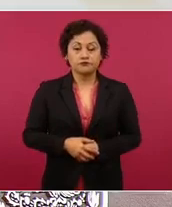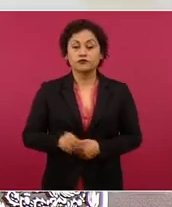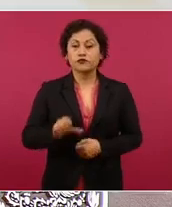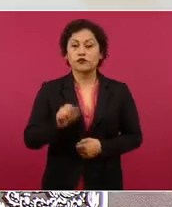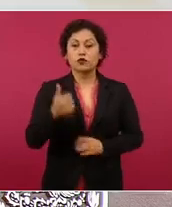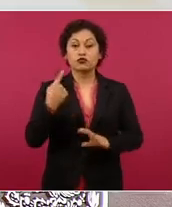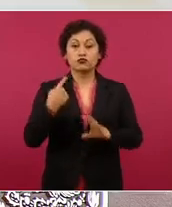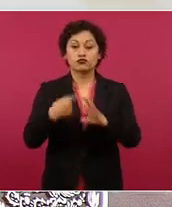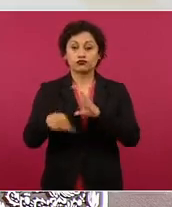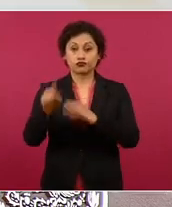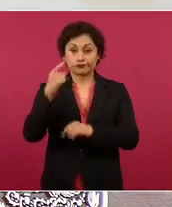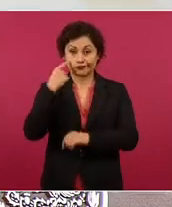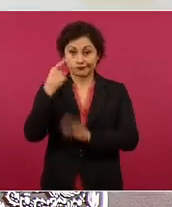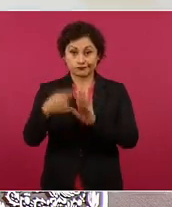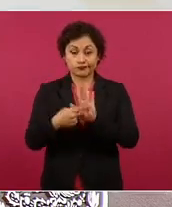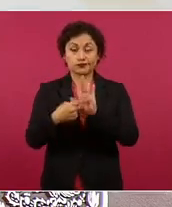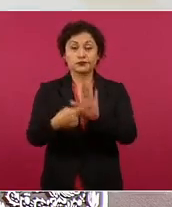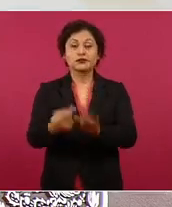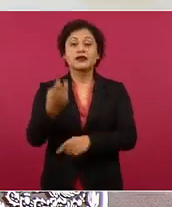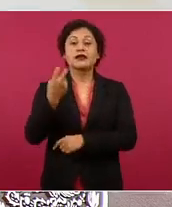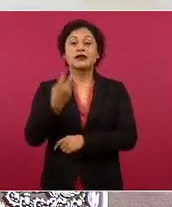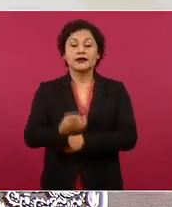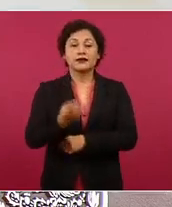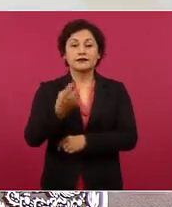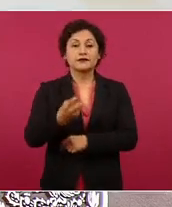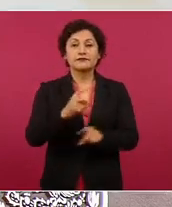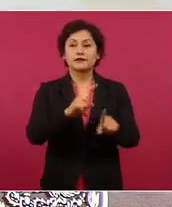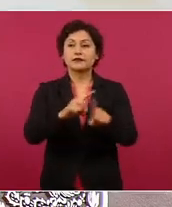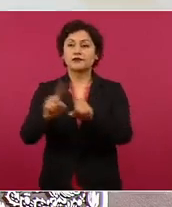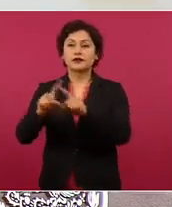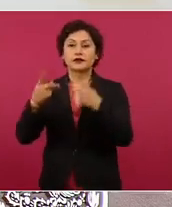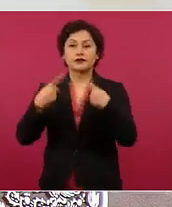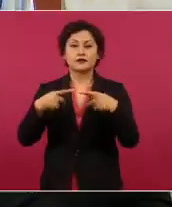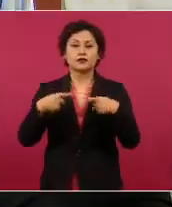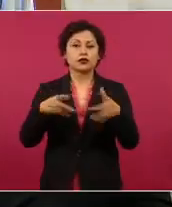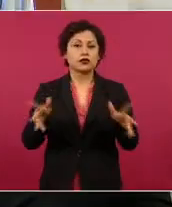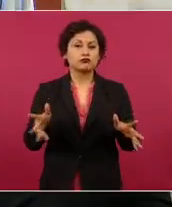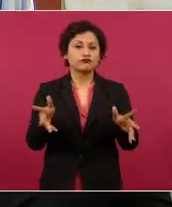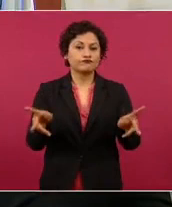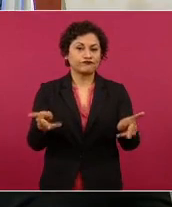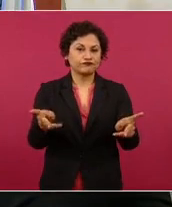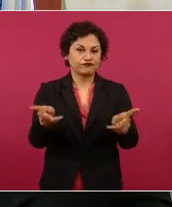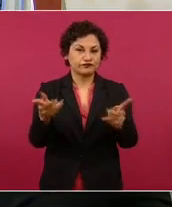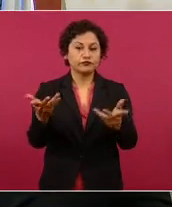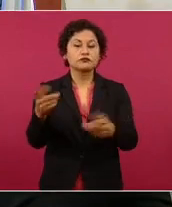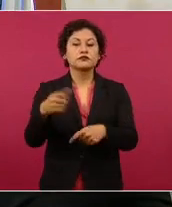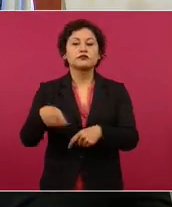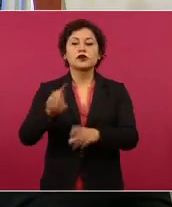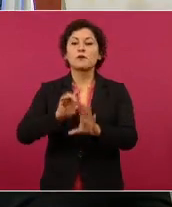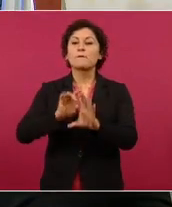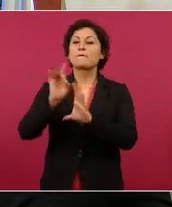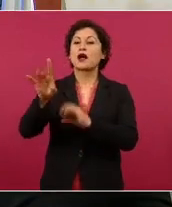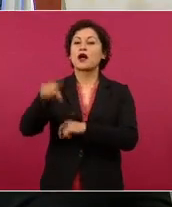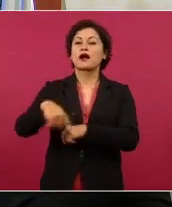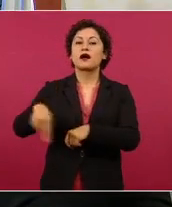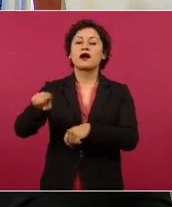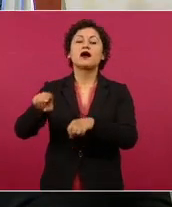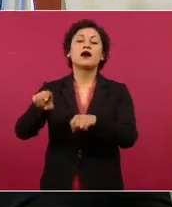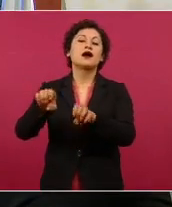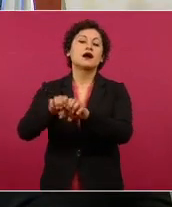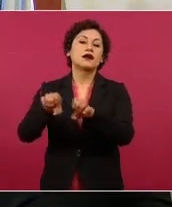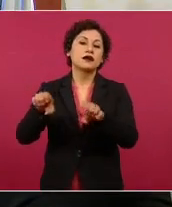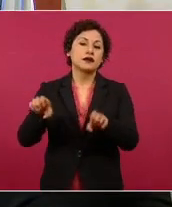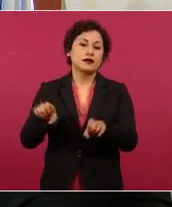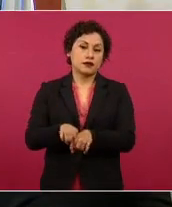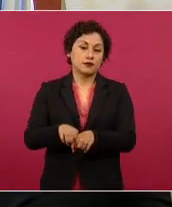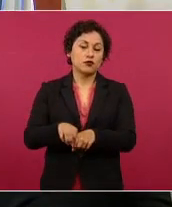electrónico en donde precisamente los promotores mandan un correo electrónico a un club deportivo de Colombia,